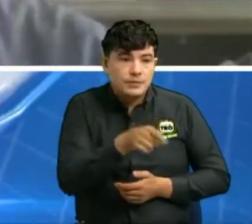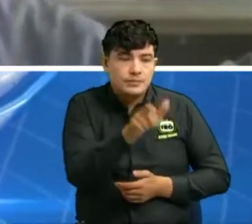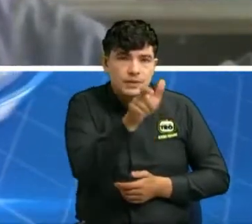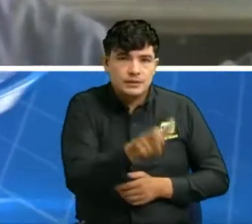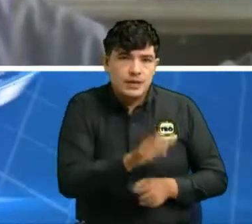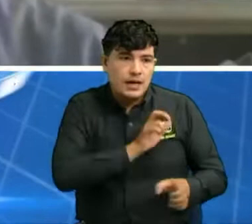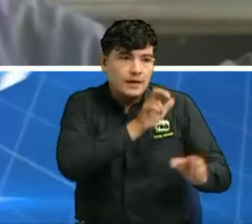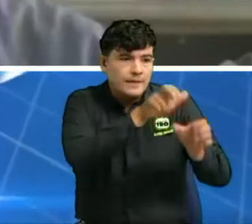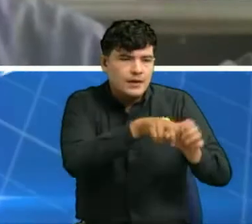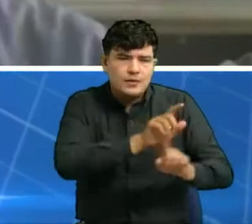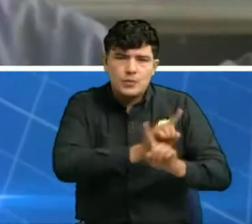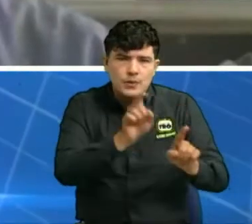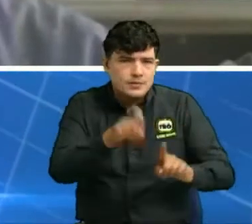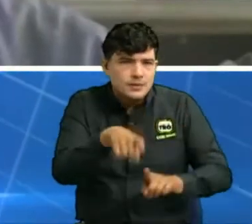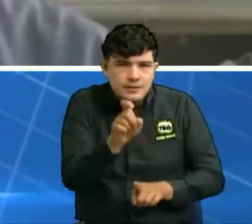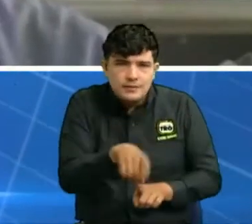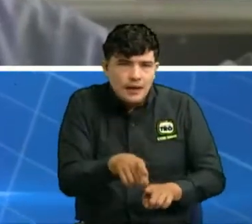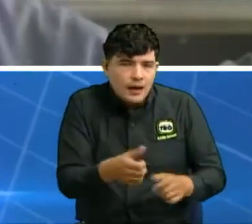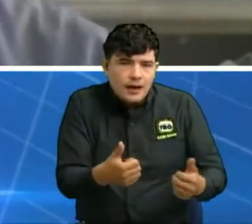no se requieren los 5 años.